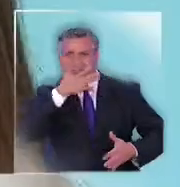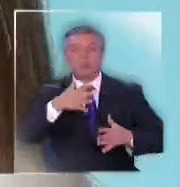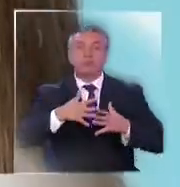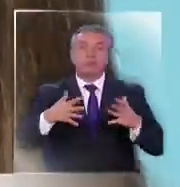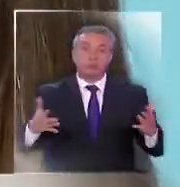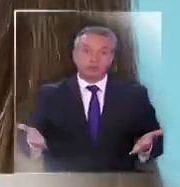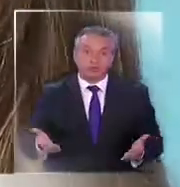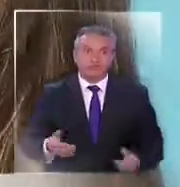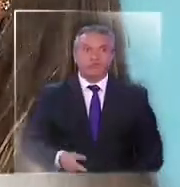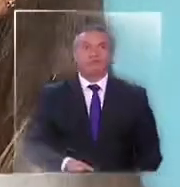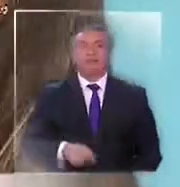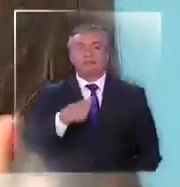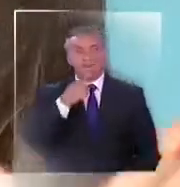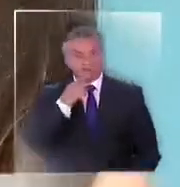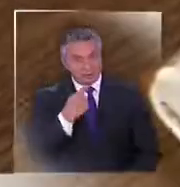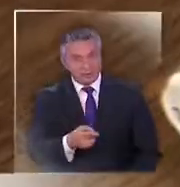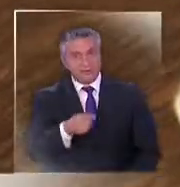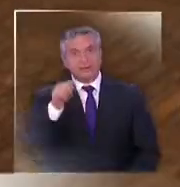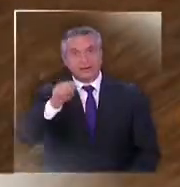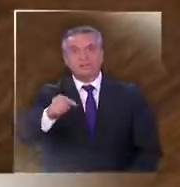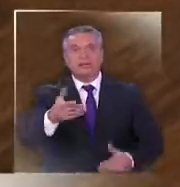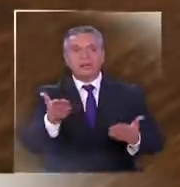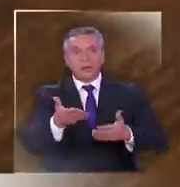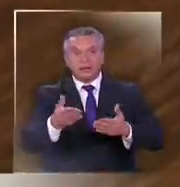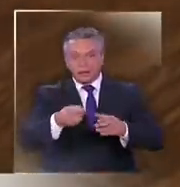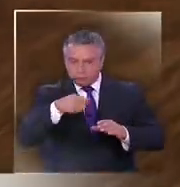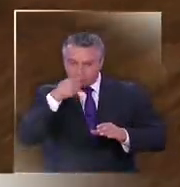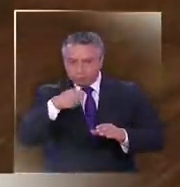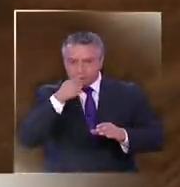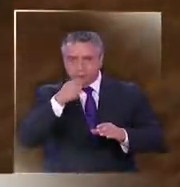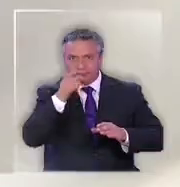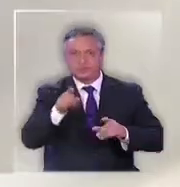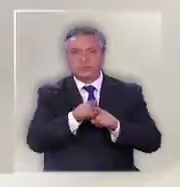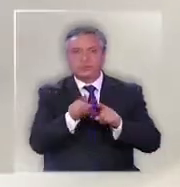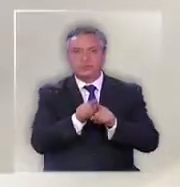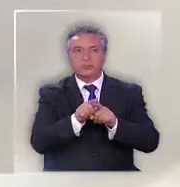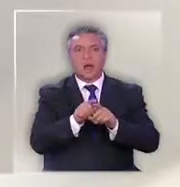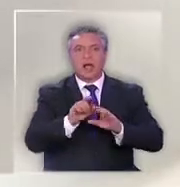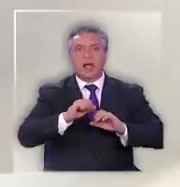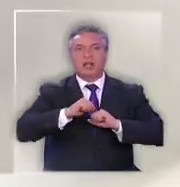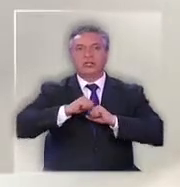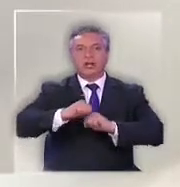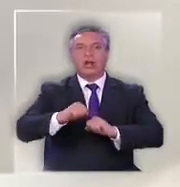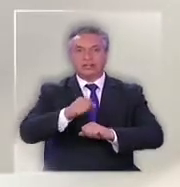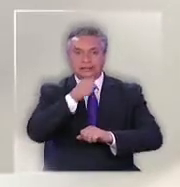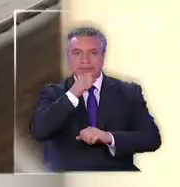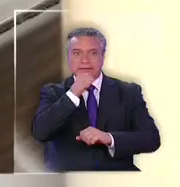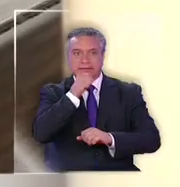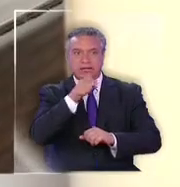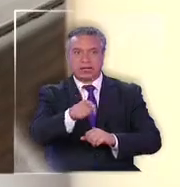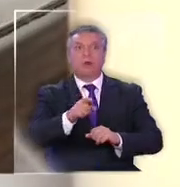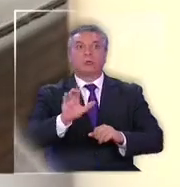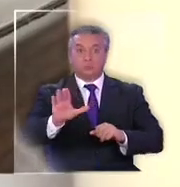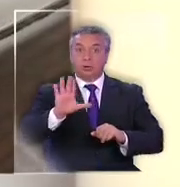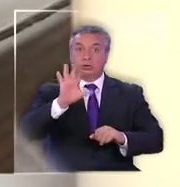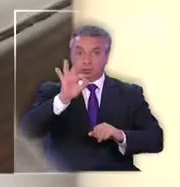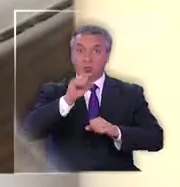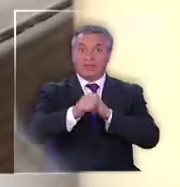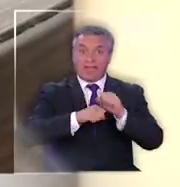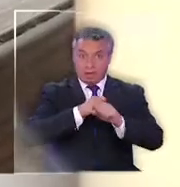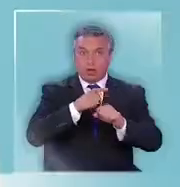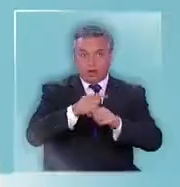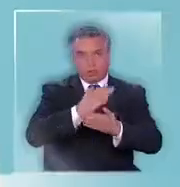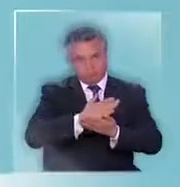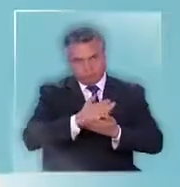clave para una dieta saludable está en los antioxidantes y las proteínas de buena calidad. sobre todo a partir de los 50 años. Para